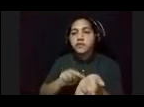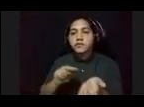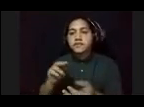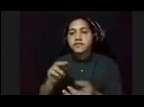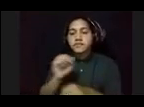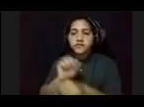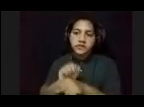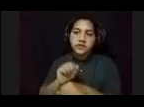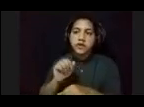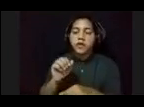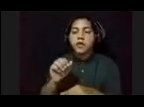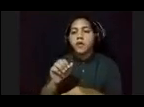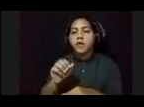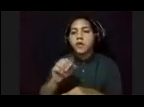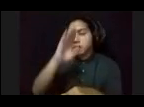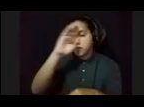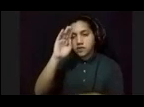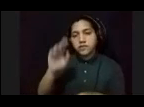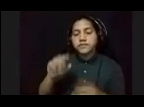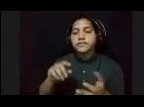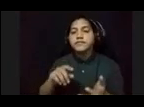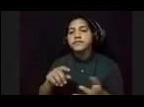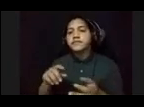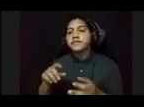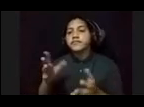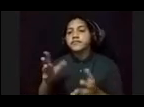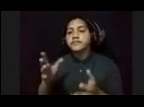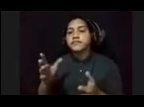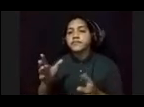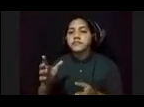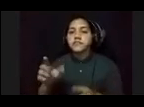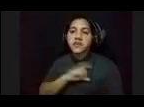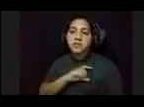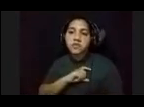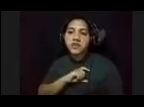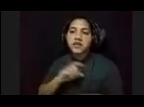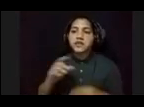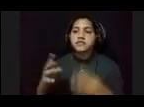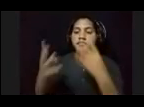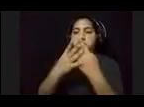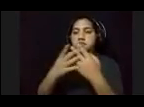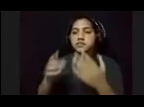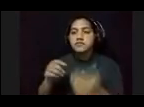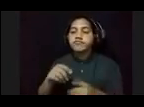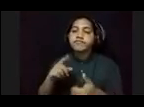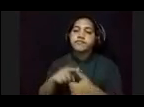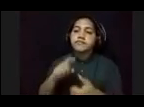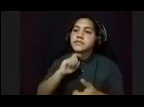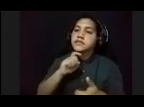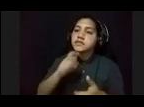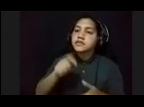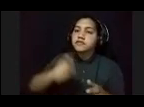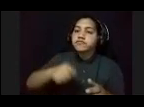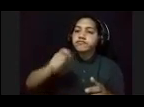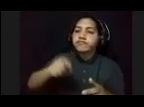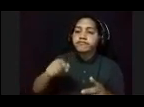de tuberculosos, guardián de cárcel en cárcel insular, herrero en